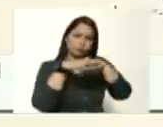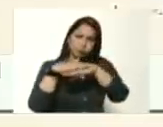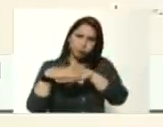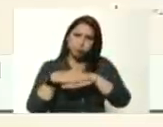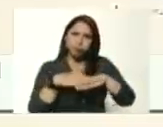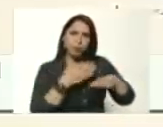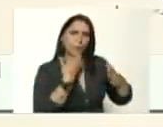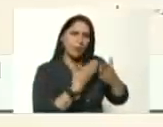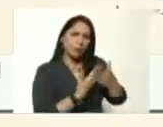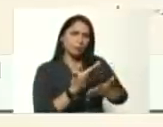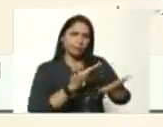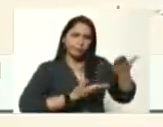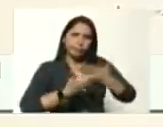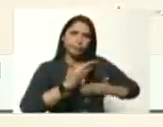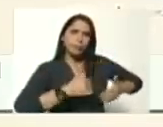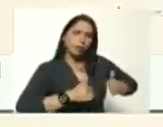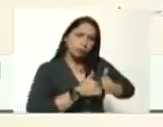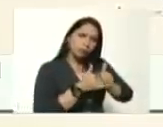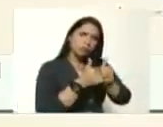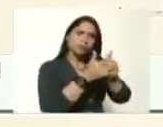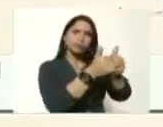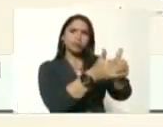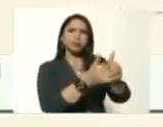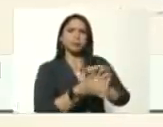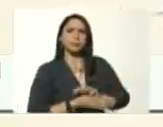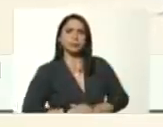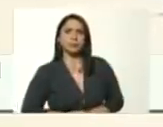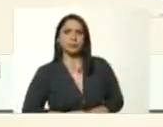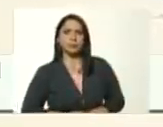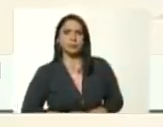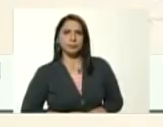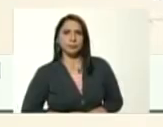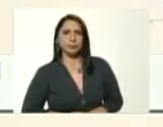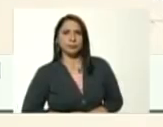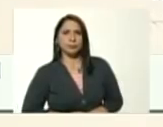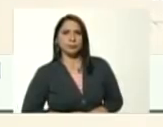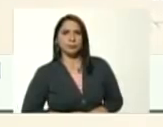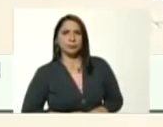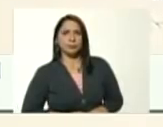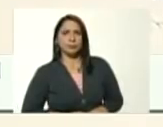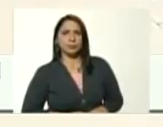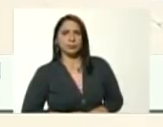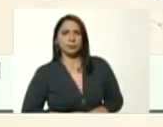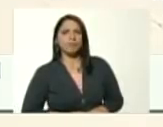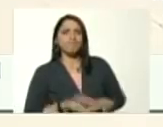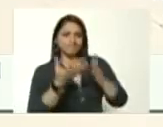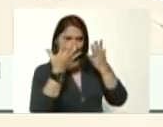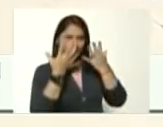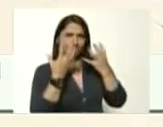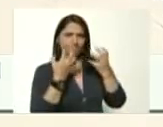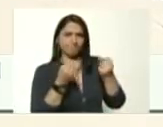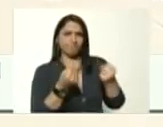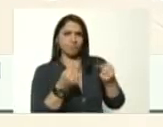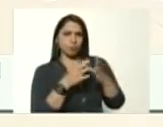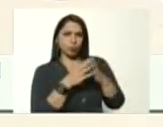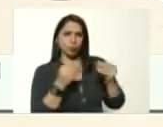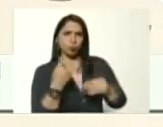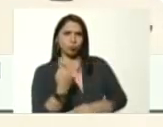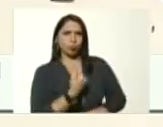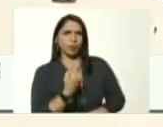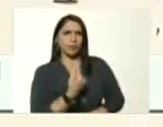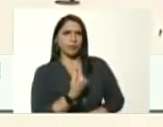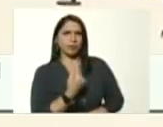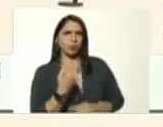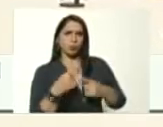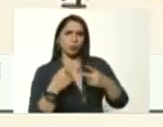entre acompañarnos y entender que solamente cosas buenas